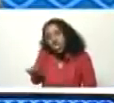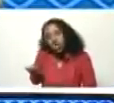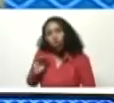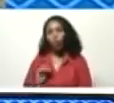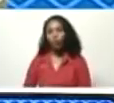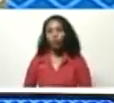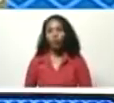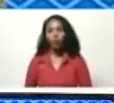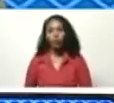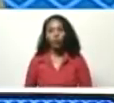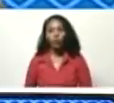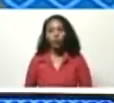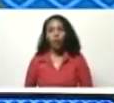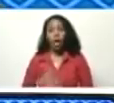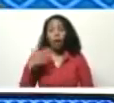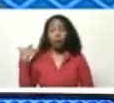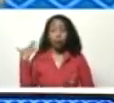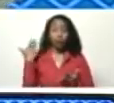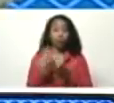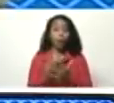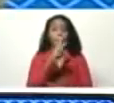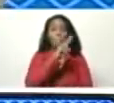Han pasado 20 años.